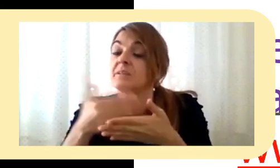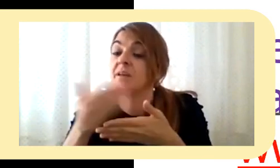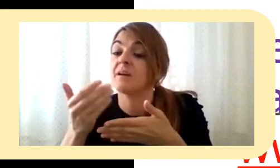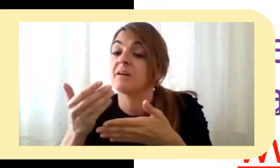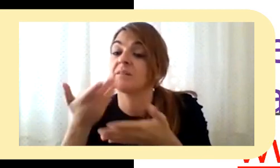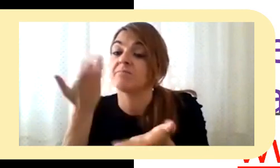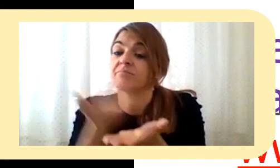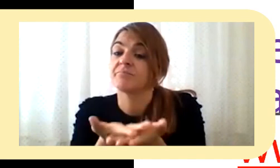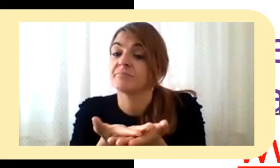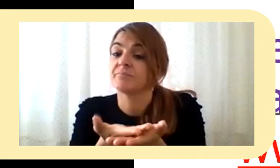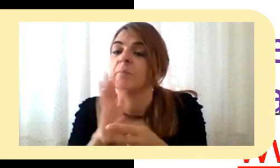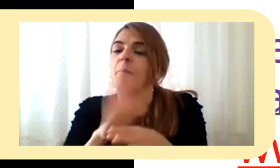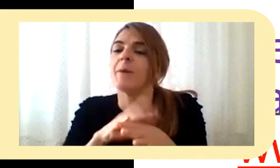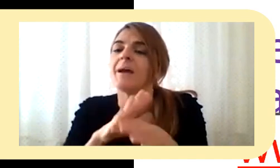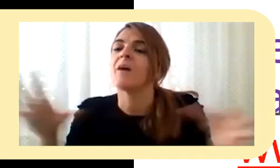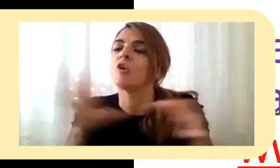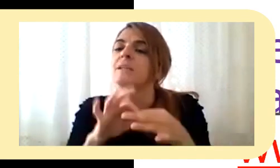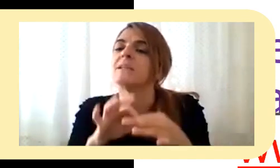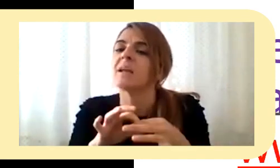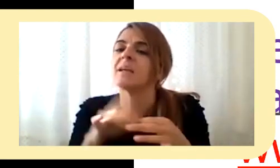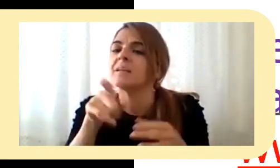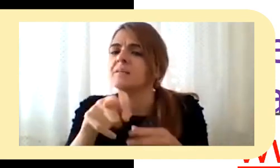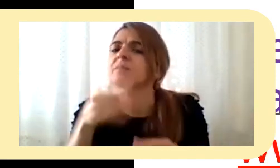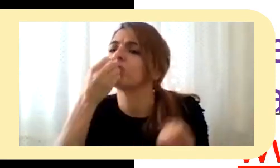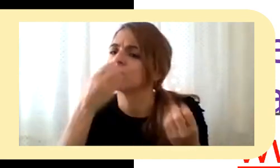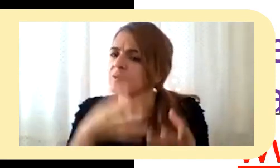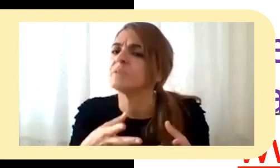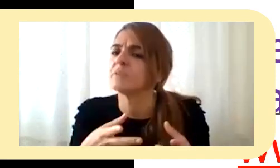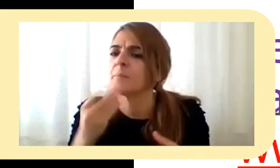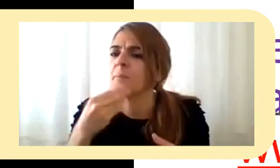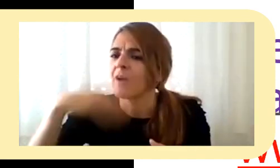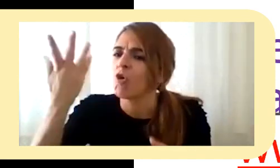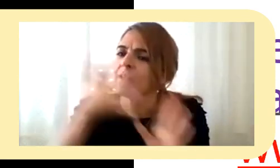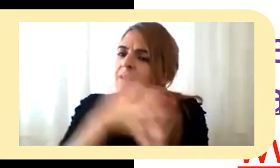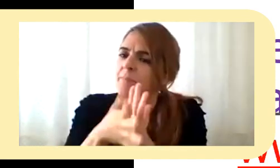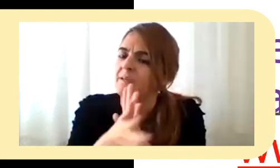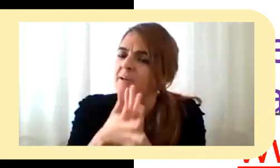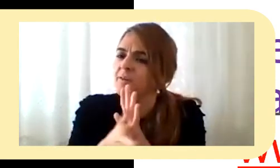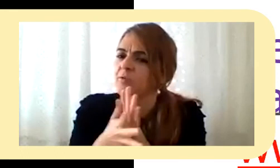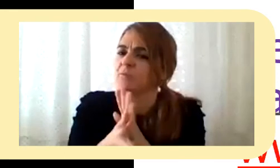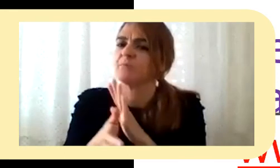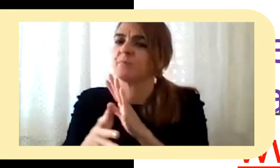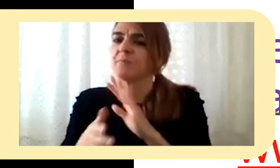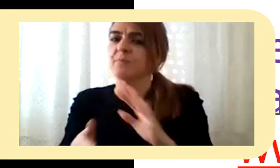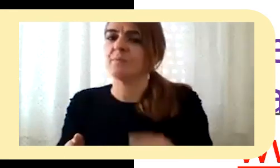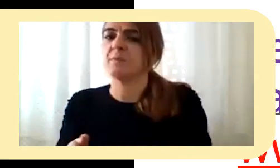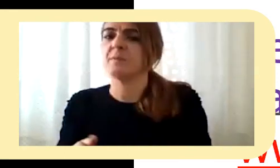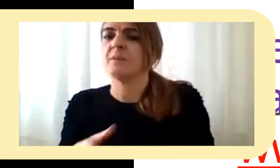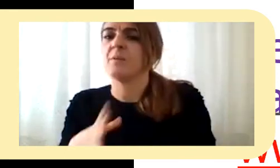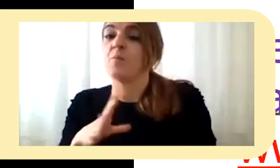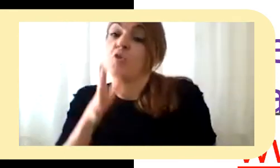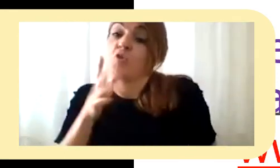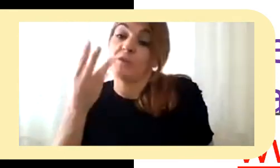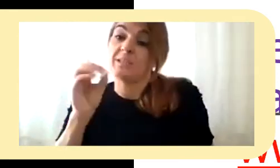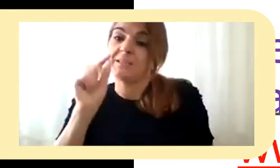por internet, y está un poco mejor explicado que lo he hecho en 30 minutos, todo lo que queremos